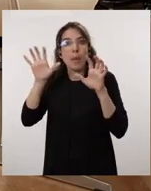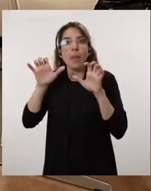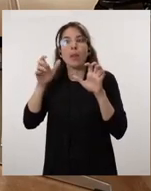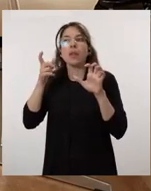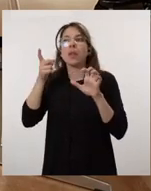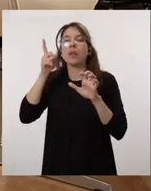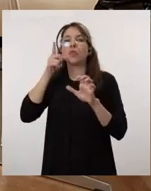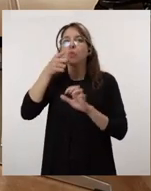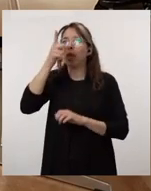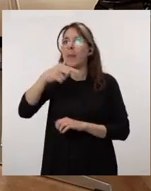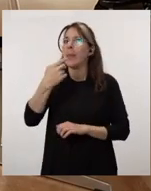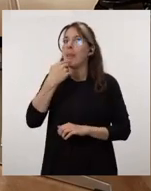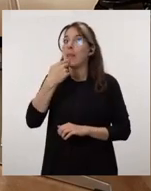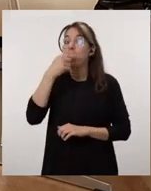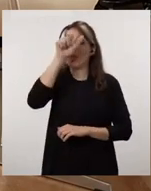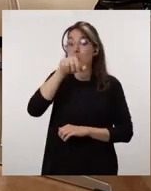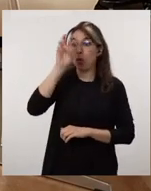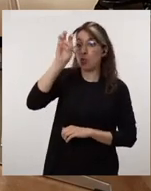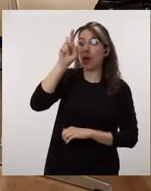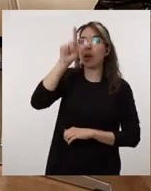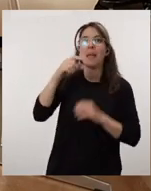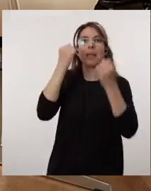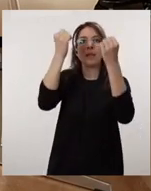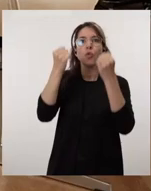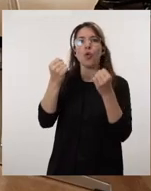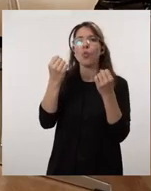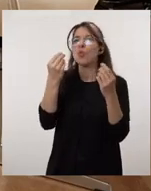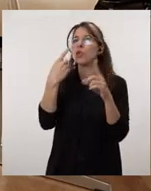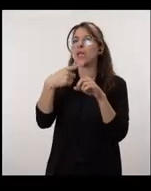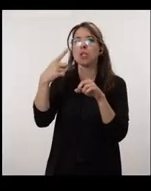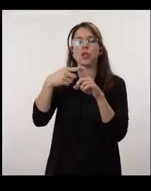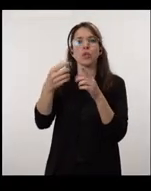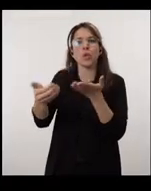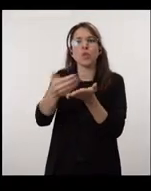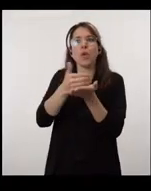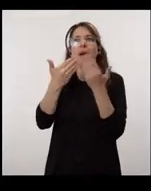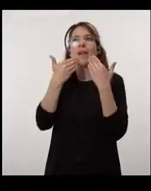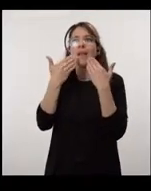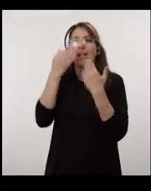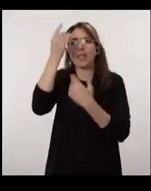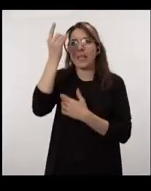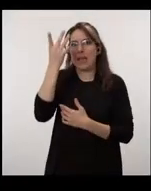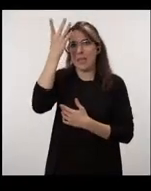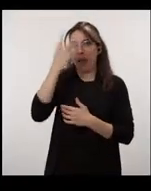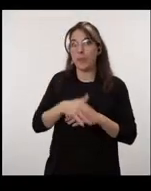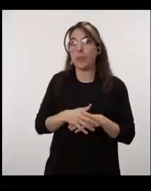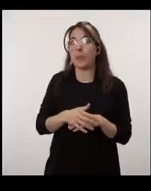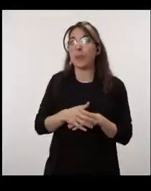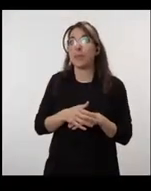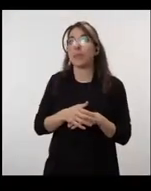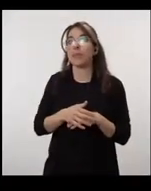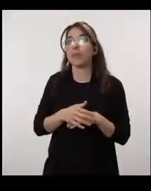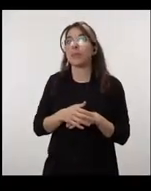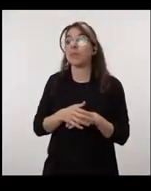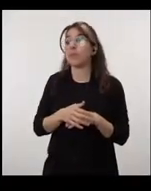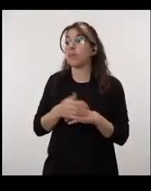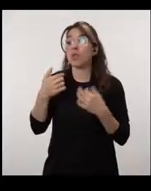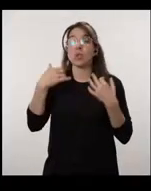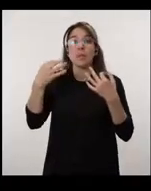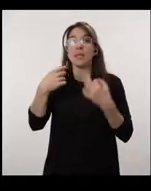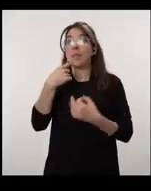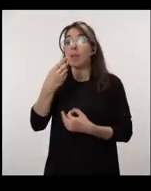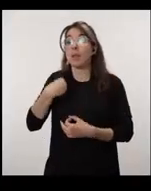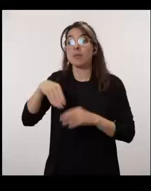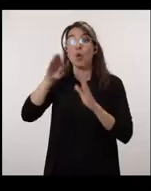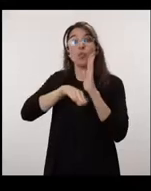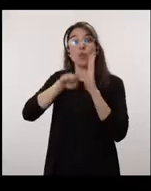y la institución también sacan mucho de esta iniciativa efectivamente son soles yo siempre digo que cualquier programa de mentoría es un buen win para